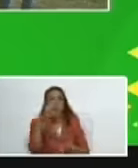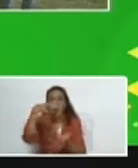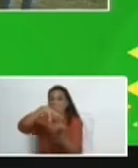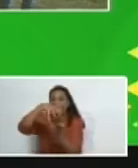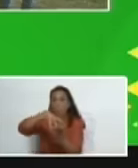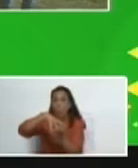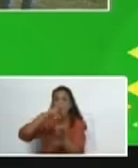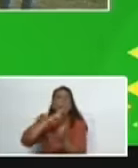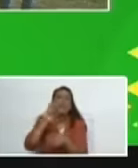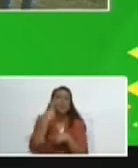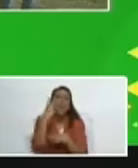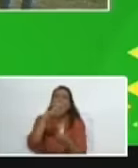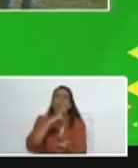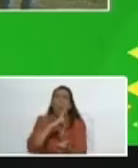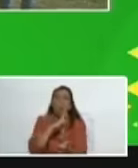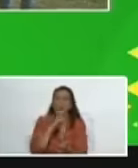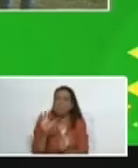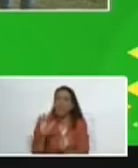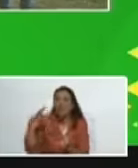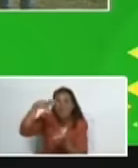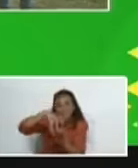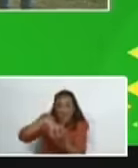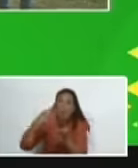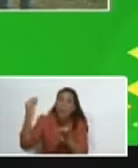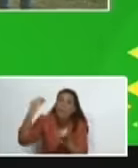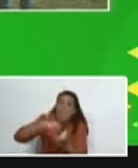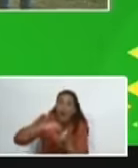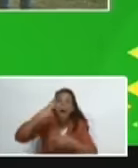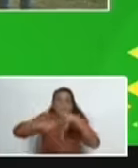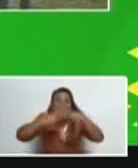oro. Ojalá Bolívar cada vez sea más